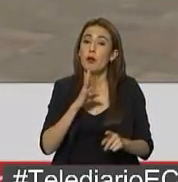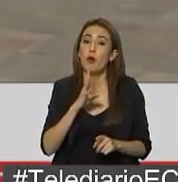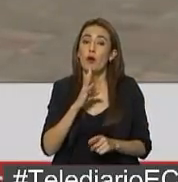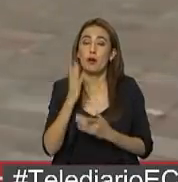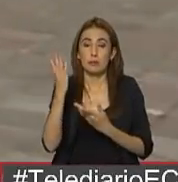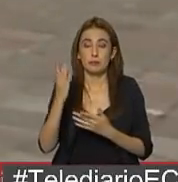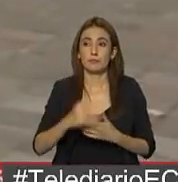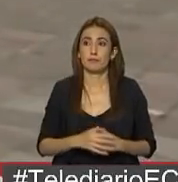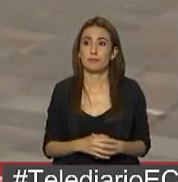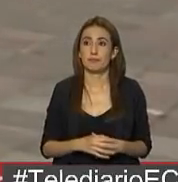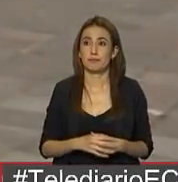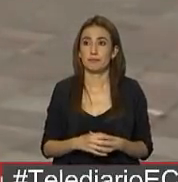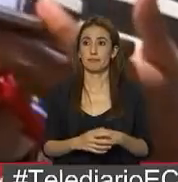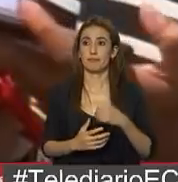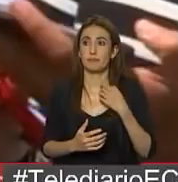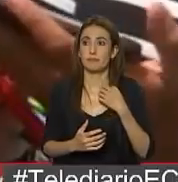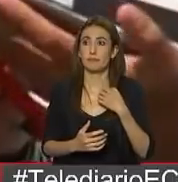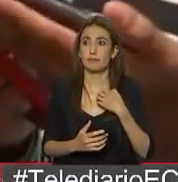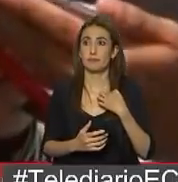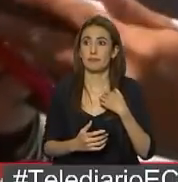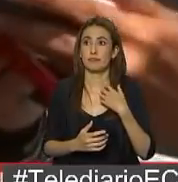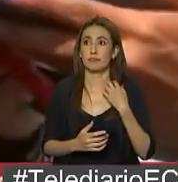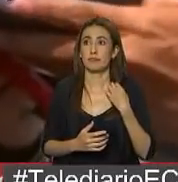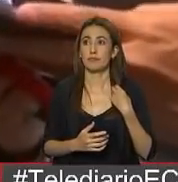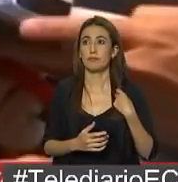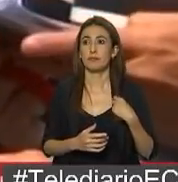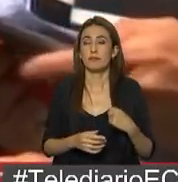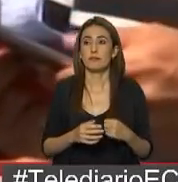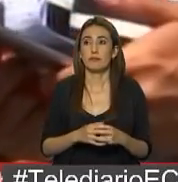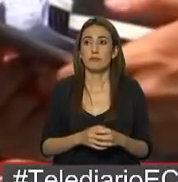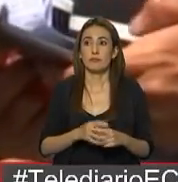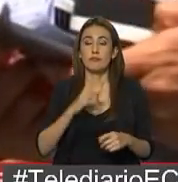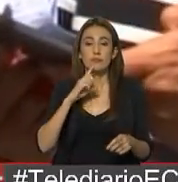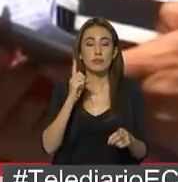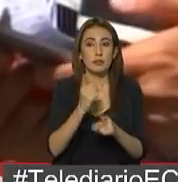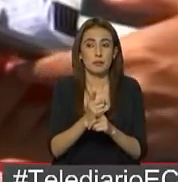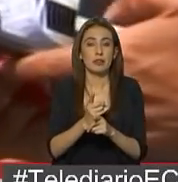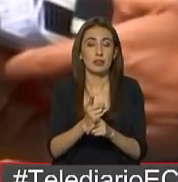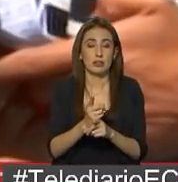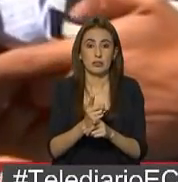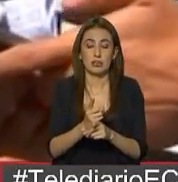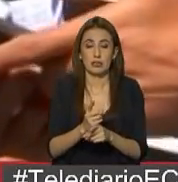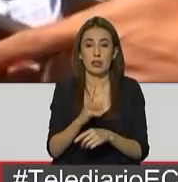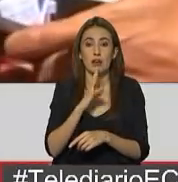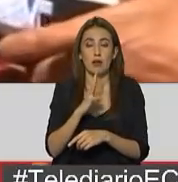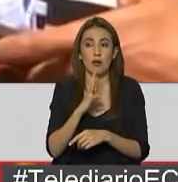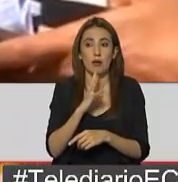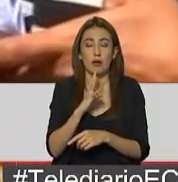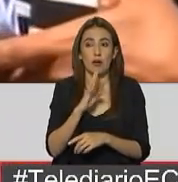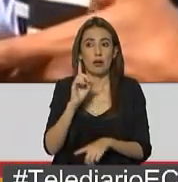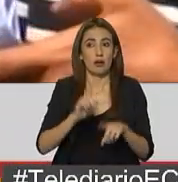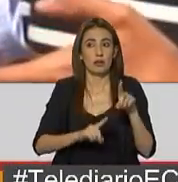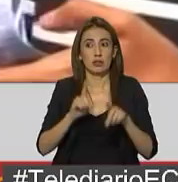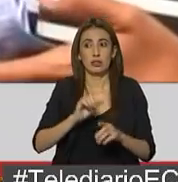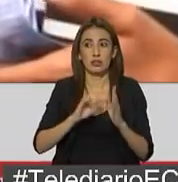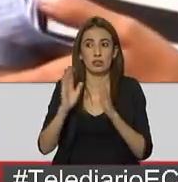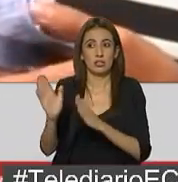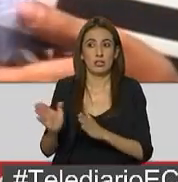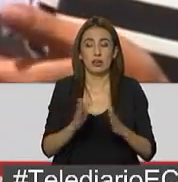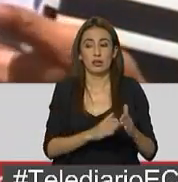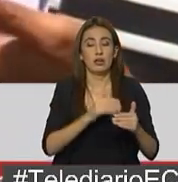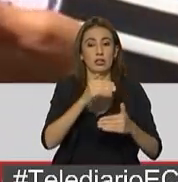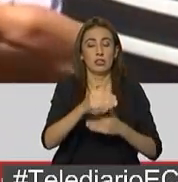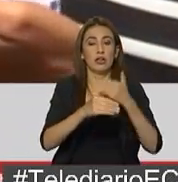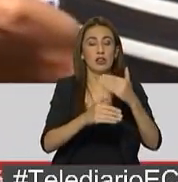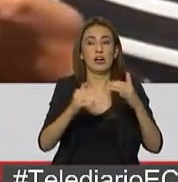ingeniero Jorge Guate. Y viendo obviamente las declaraciones que se han venido a dar, donde se me